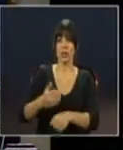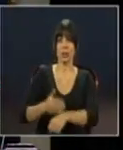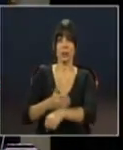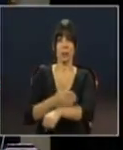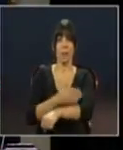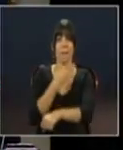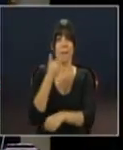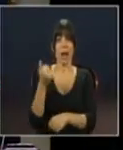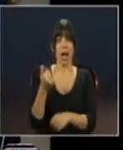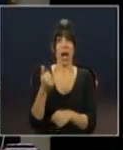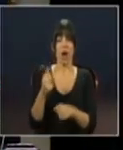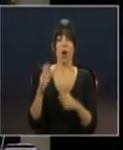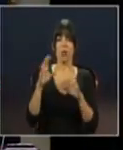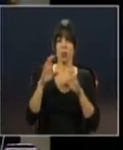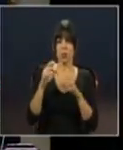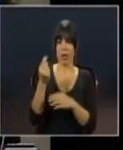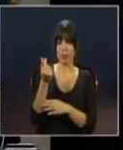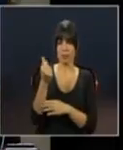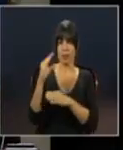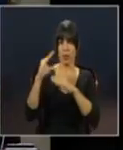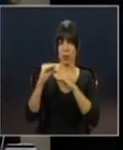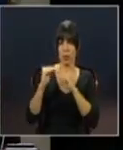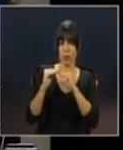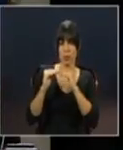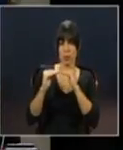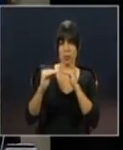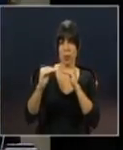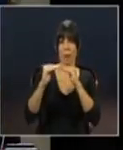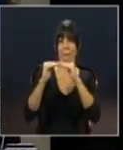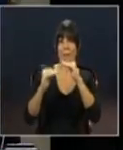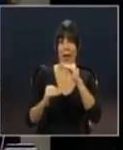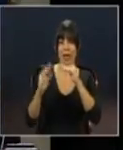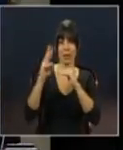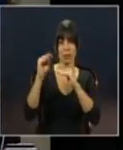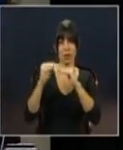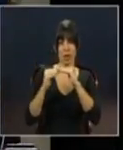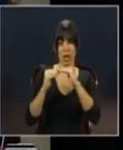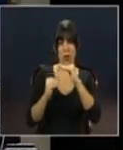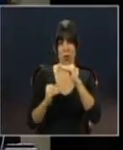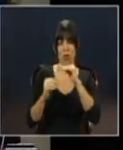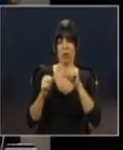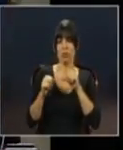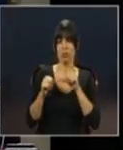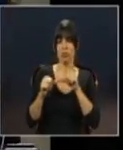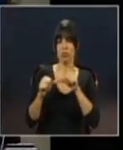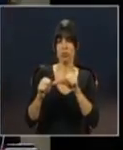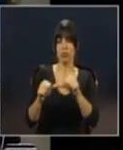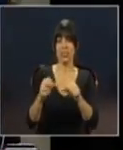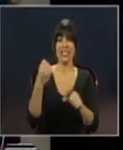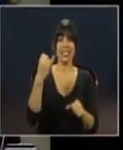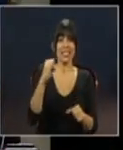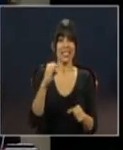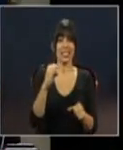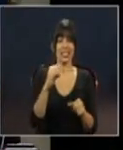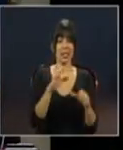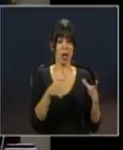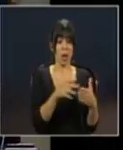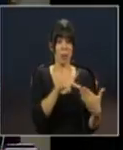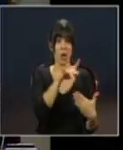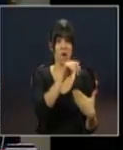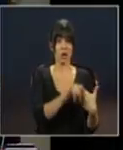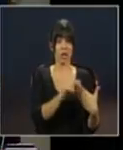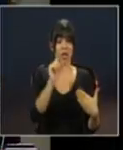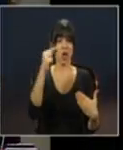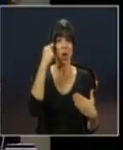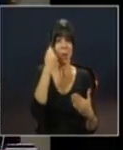se mantuviera por debajo de esa cifra. No obstante, como hemos sostenido, de no aprobarse el conjunto de proyectos de